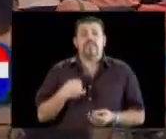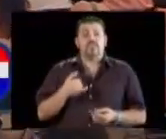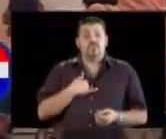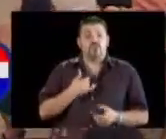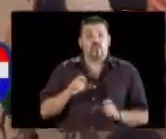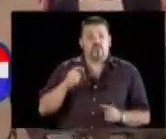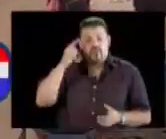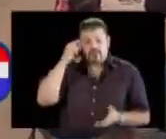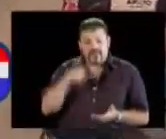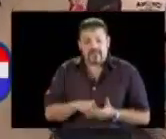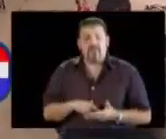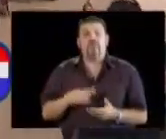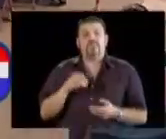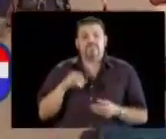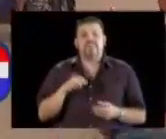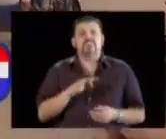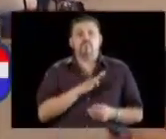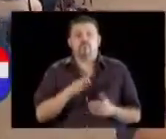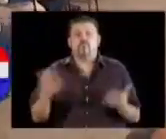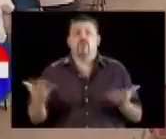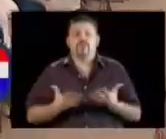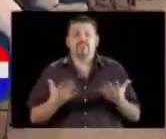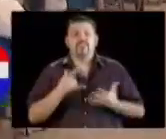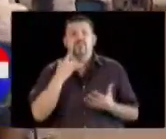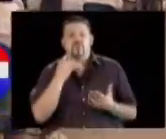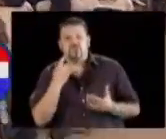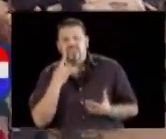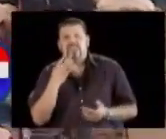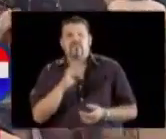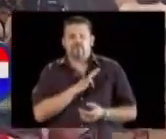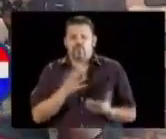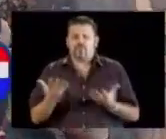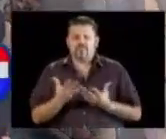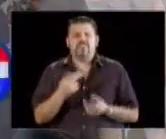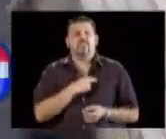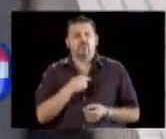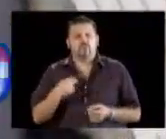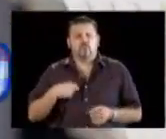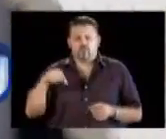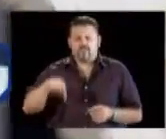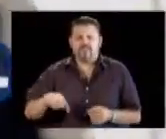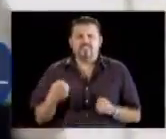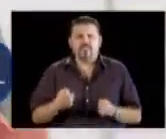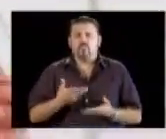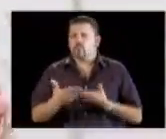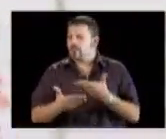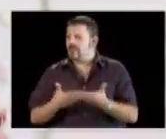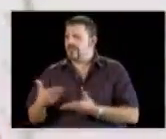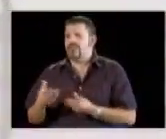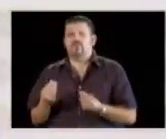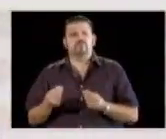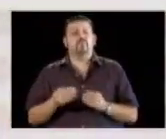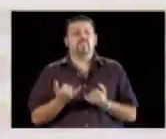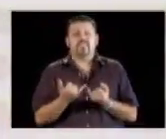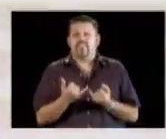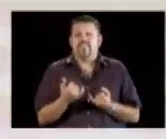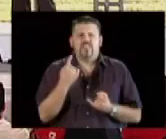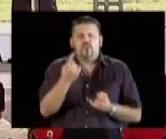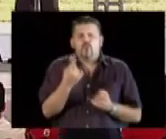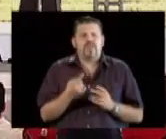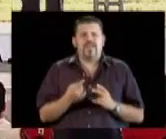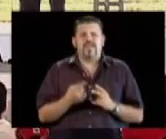creyendo en mí y con todo eso podía lograr hacer lo que hice. Y aquí estamos con ustedes, Jorge y yo, compartiéndoles. Y una herramienta